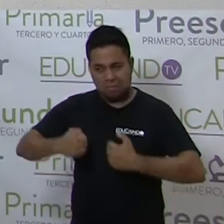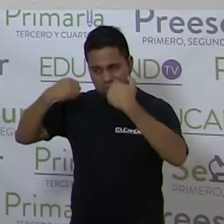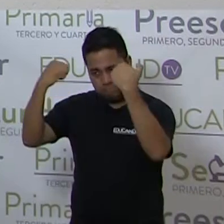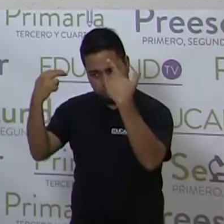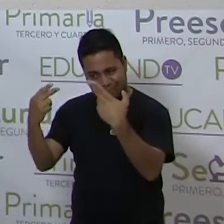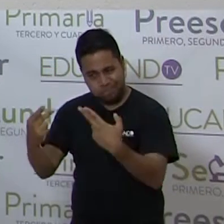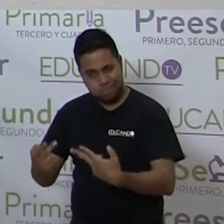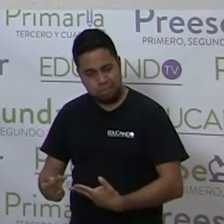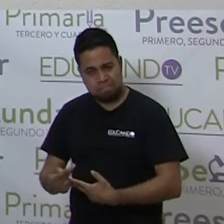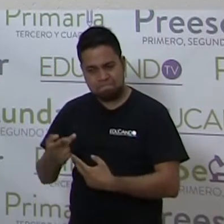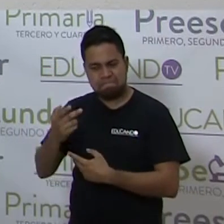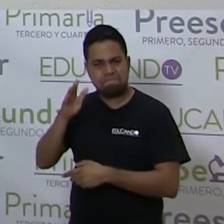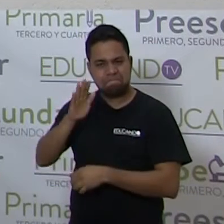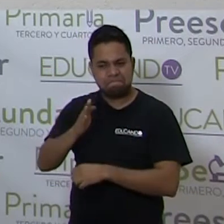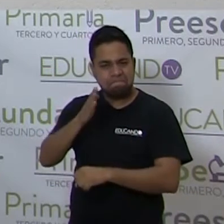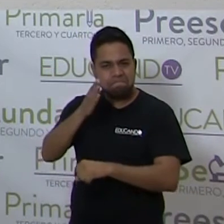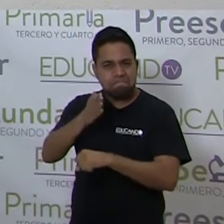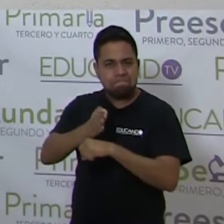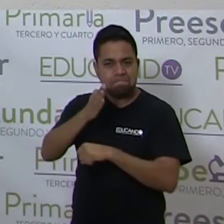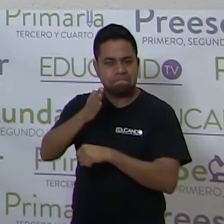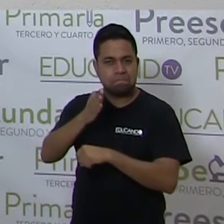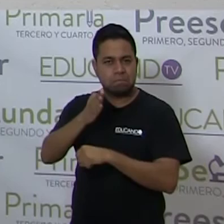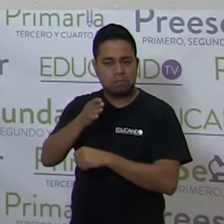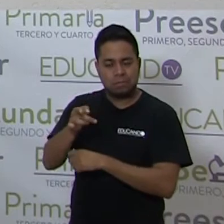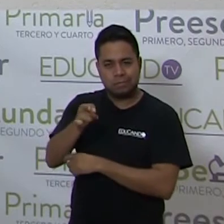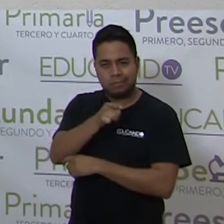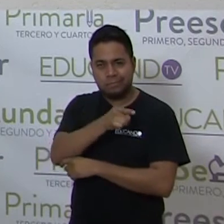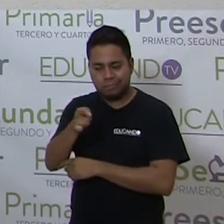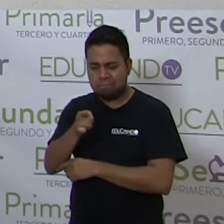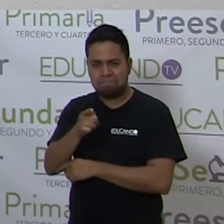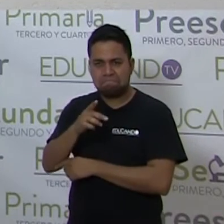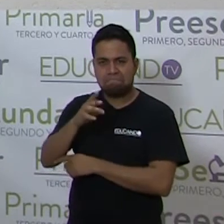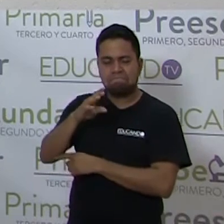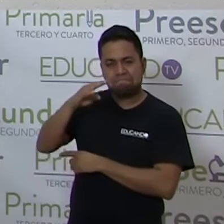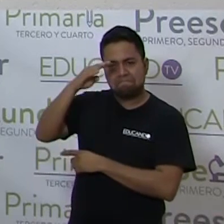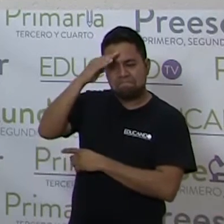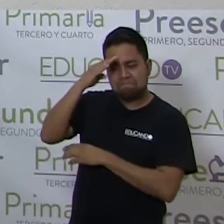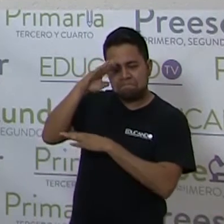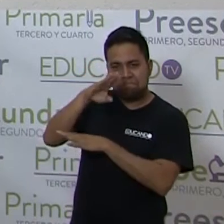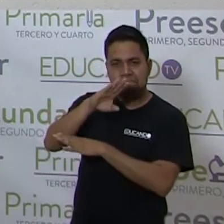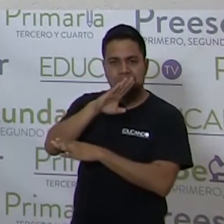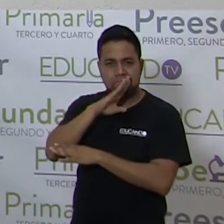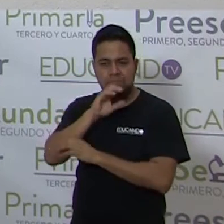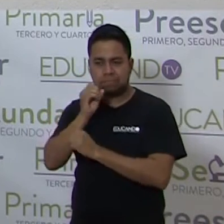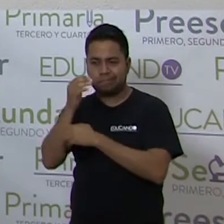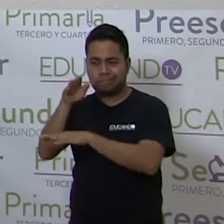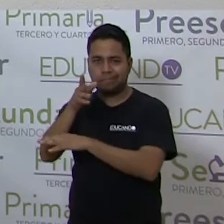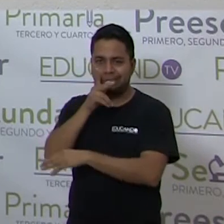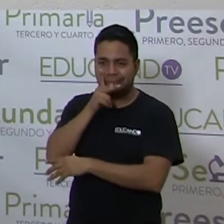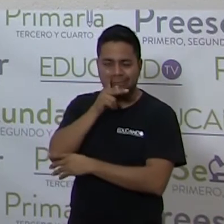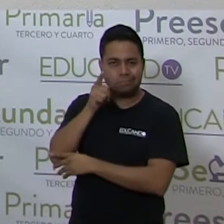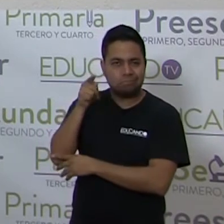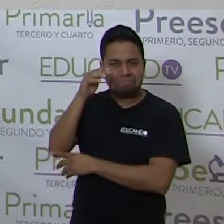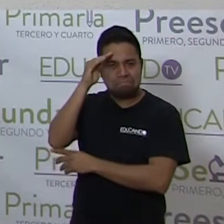Esto fue un castigo por no haber pensado ni en su madre ni en su padre.